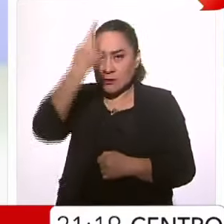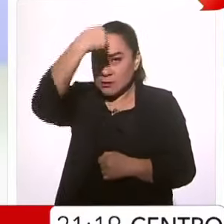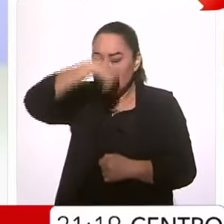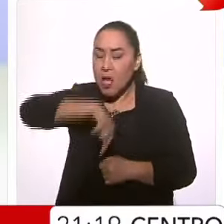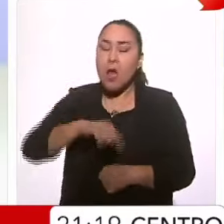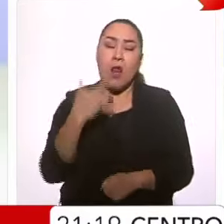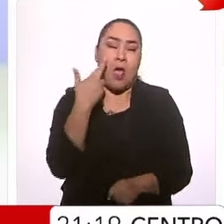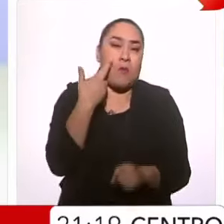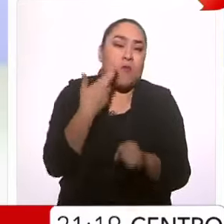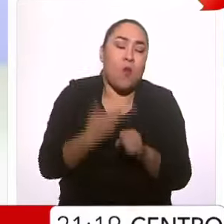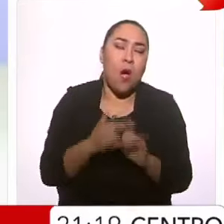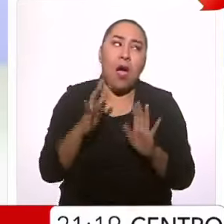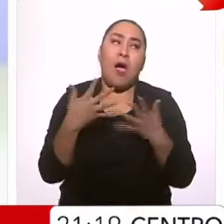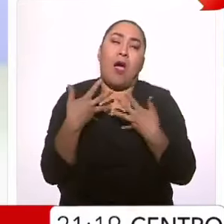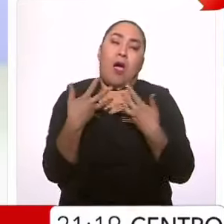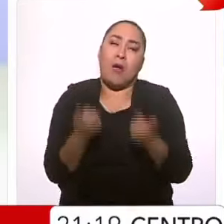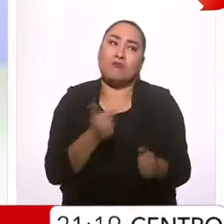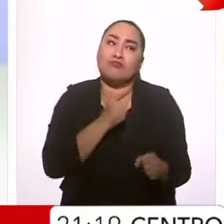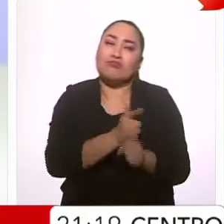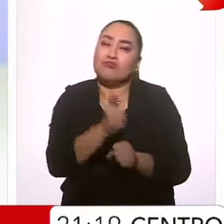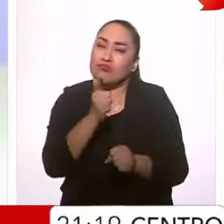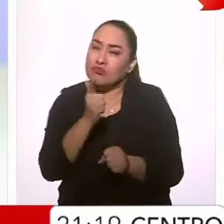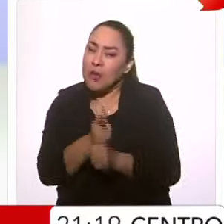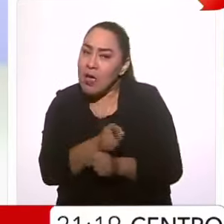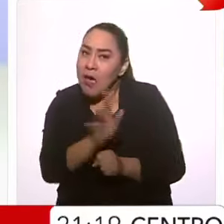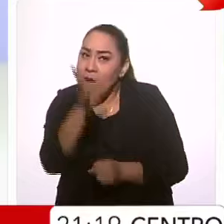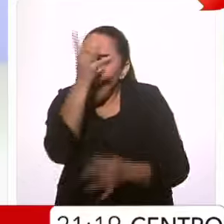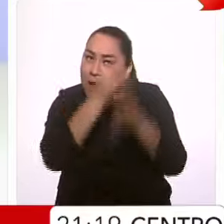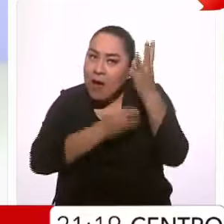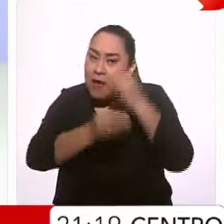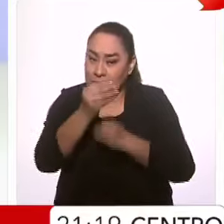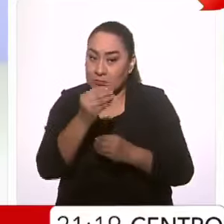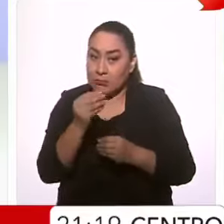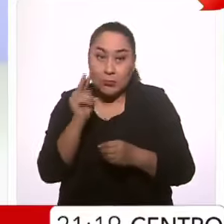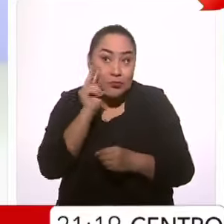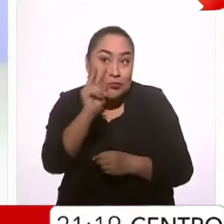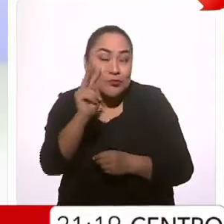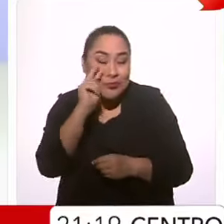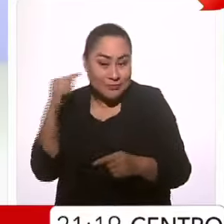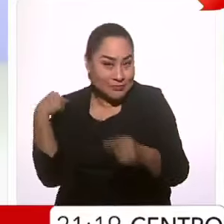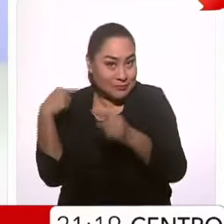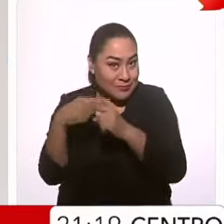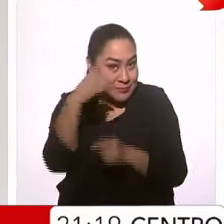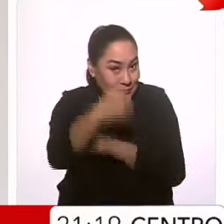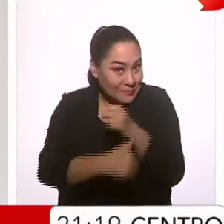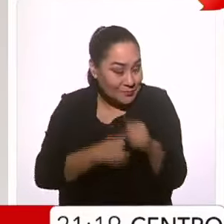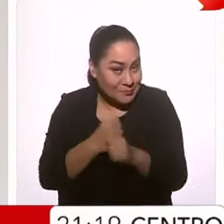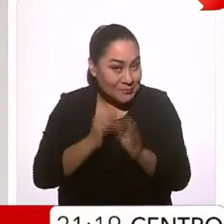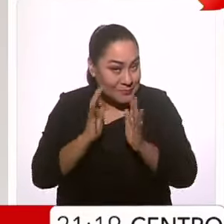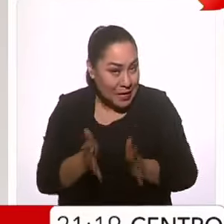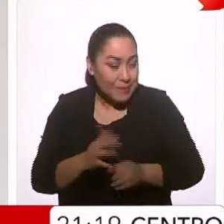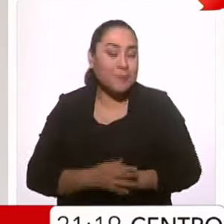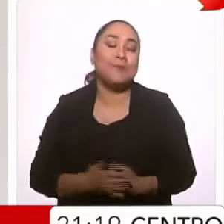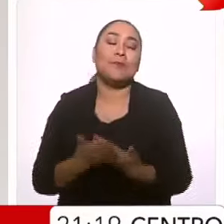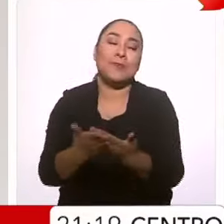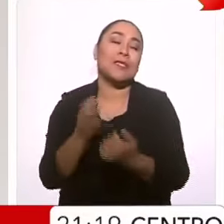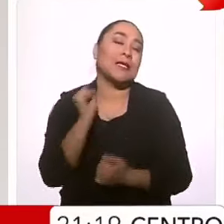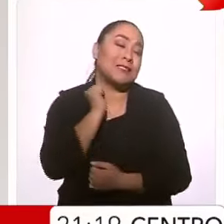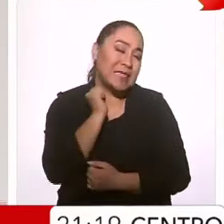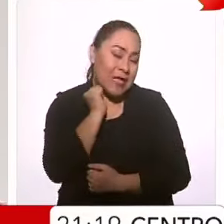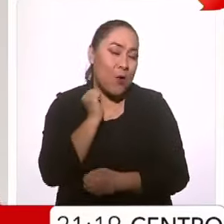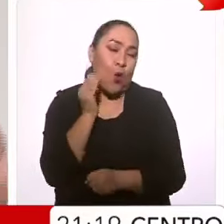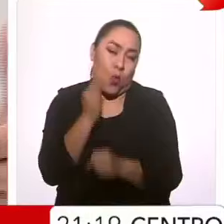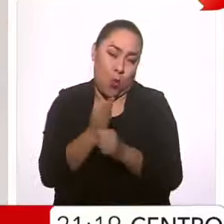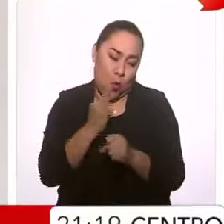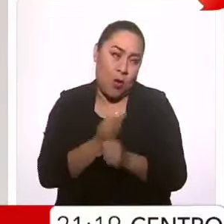que ha crecido mucho intelectualmente estos 6 años. Senadora, a propósito de esto que menciona, de la idea de